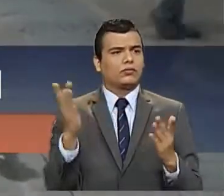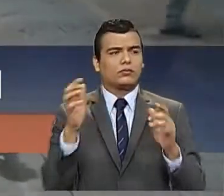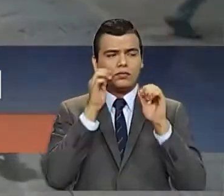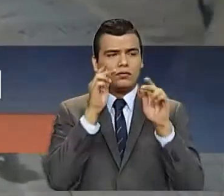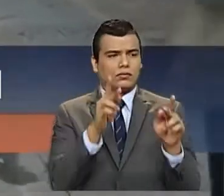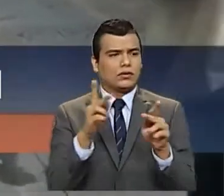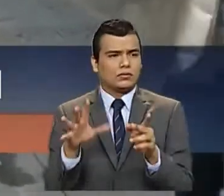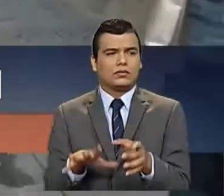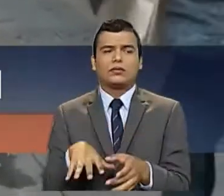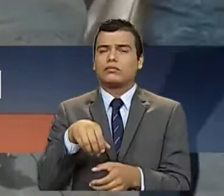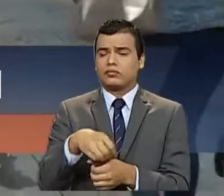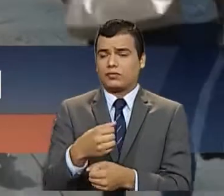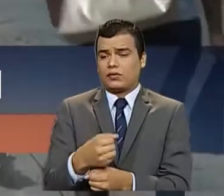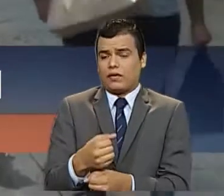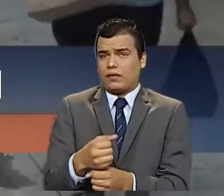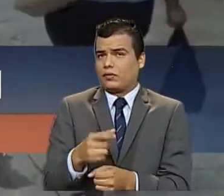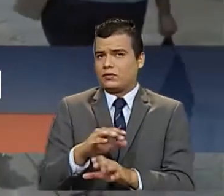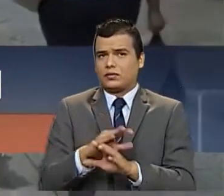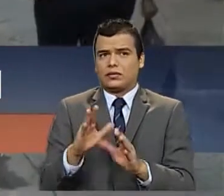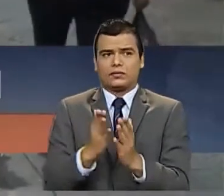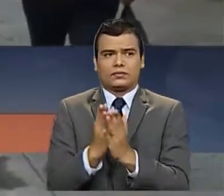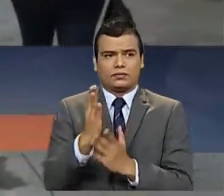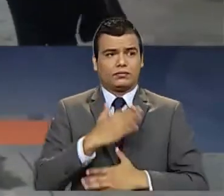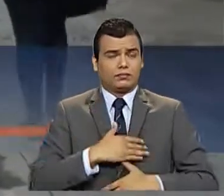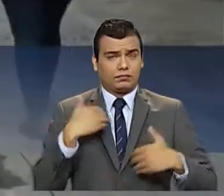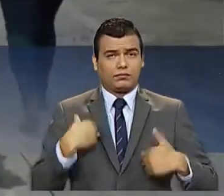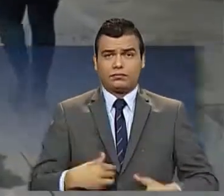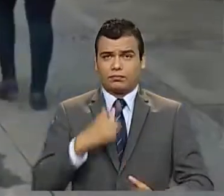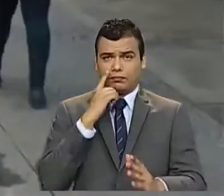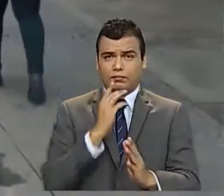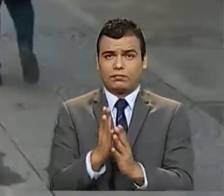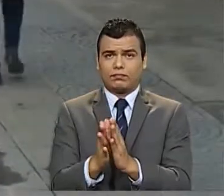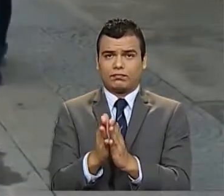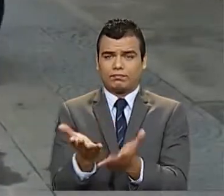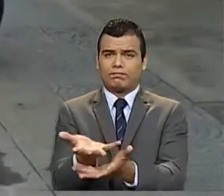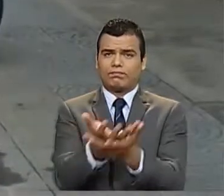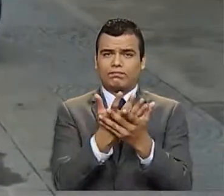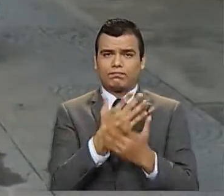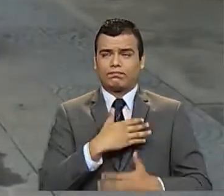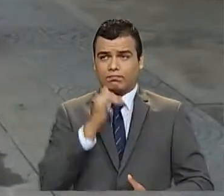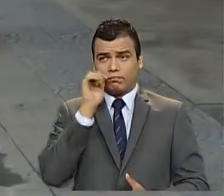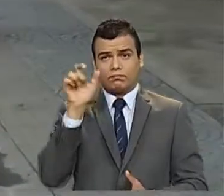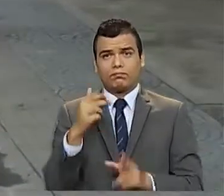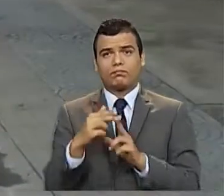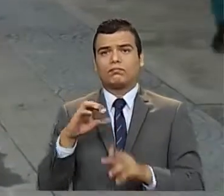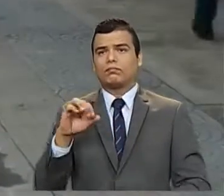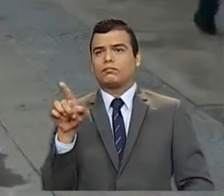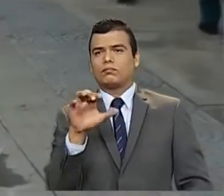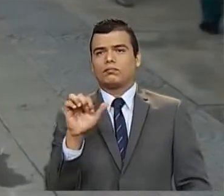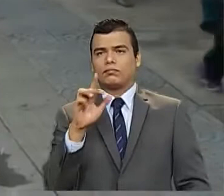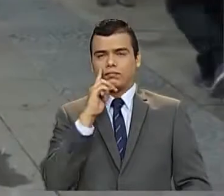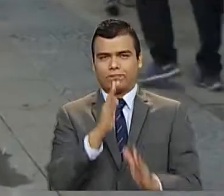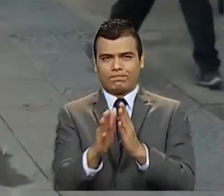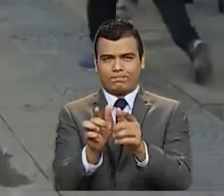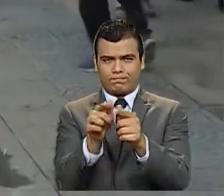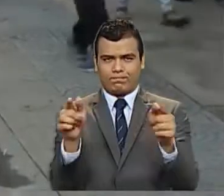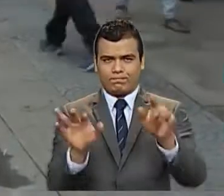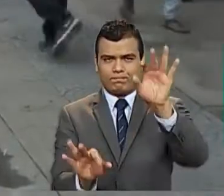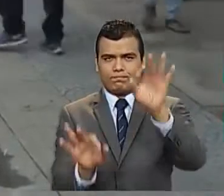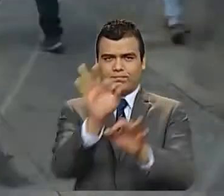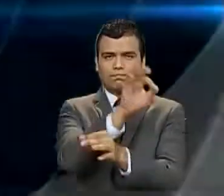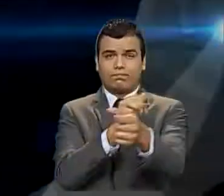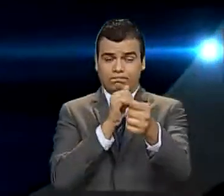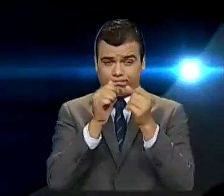así ejercer sus actividades. Es la información a esta hora desde Quibdó con la cámara de Oscar Mario Echeverry. Yo soy Cristian Cuesta para